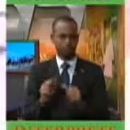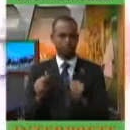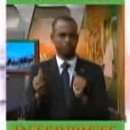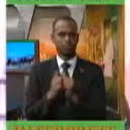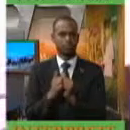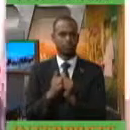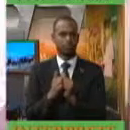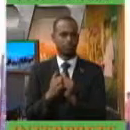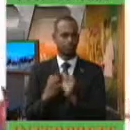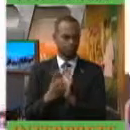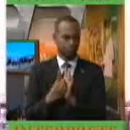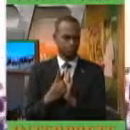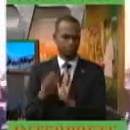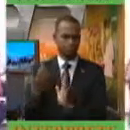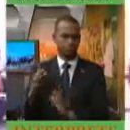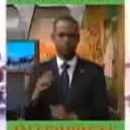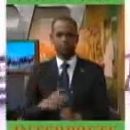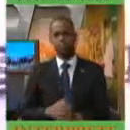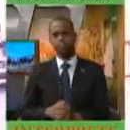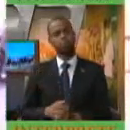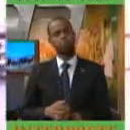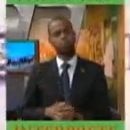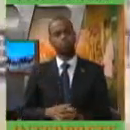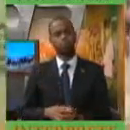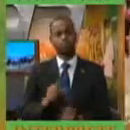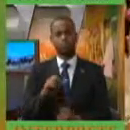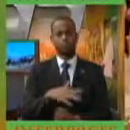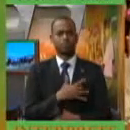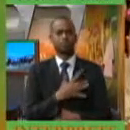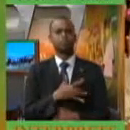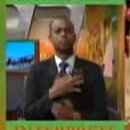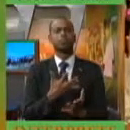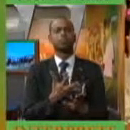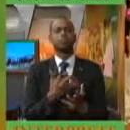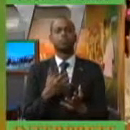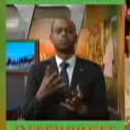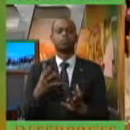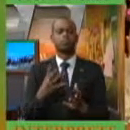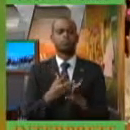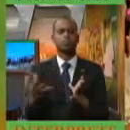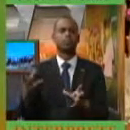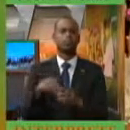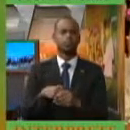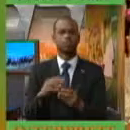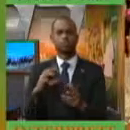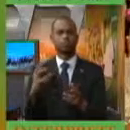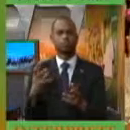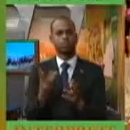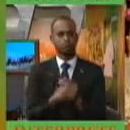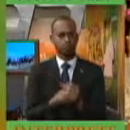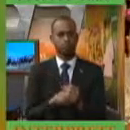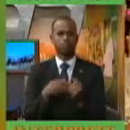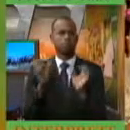discapacidad. Tienen un término, un sentir de inclusión que, por ejemplo, te puedo decir de la playa de